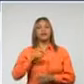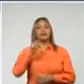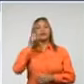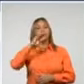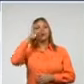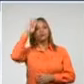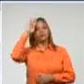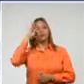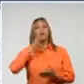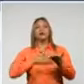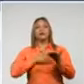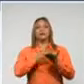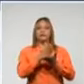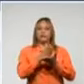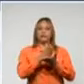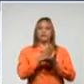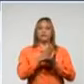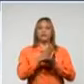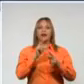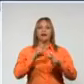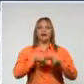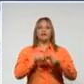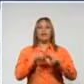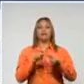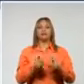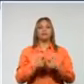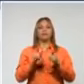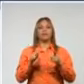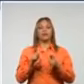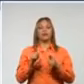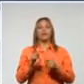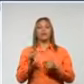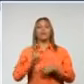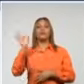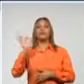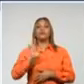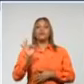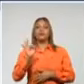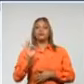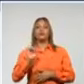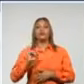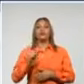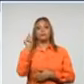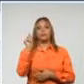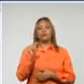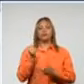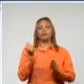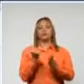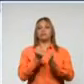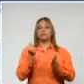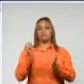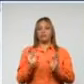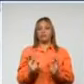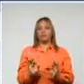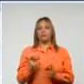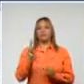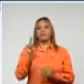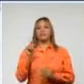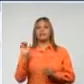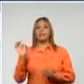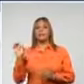se mantiene La Habana con la mayor tasa de incidencia de casos confirmados por 100.000